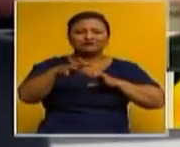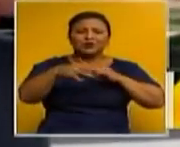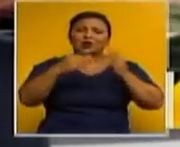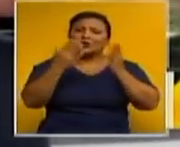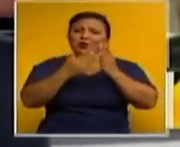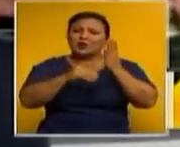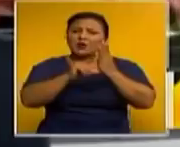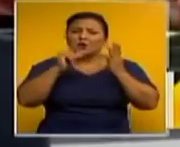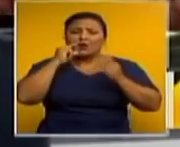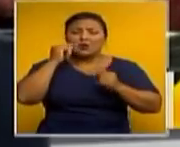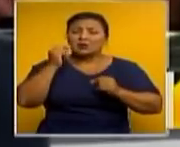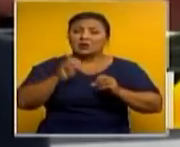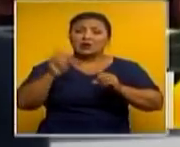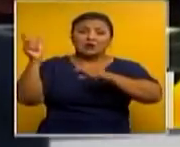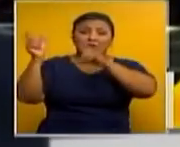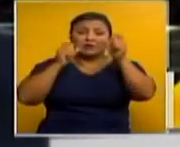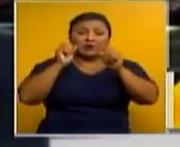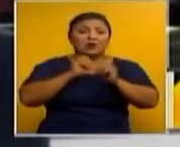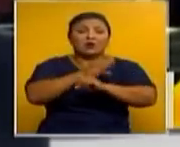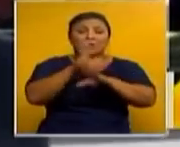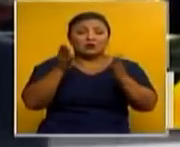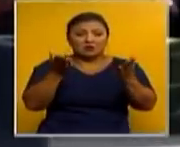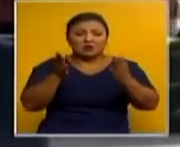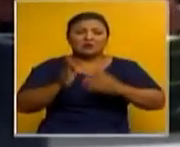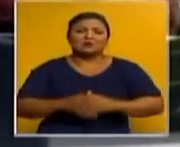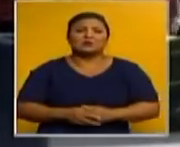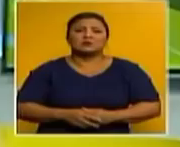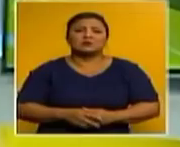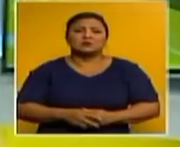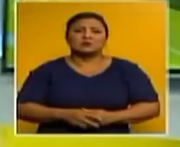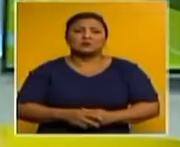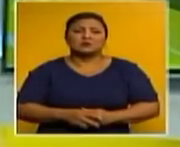Fiscalía intenta aclararlos. Romel López, Noticiero 1.